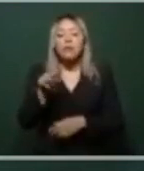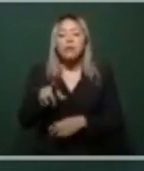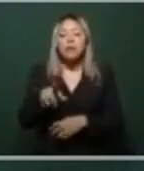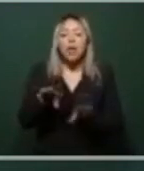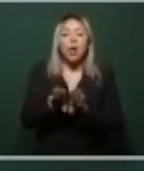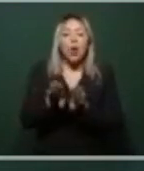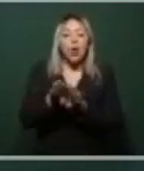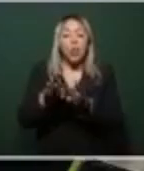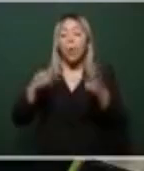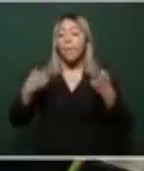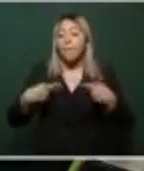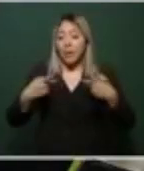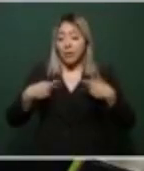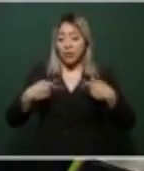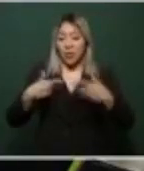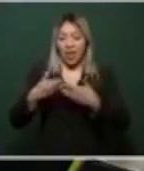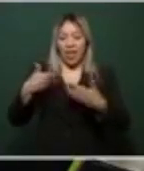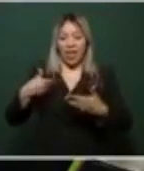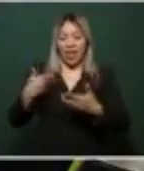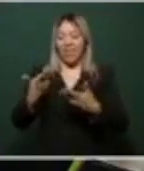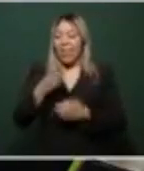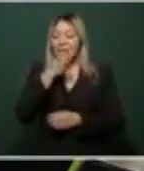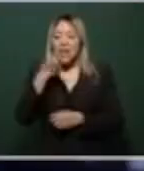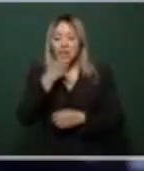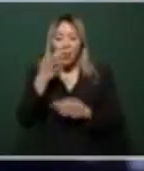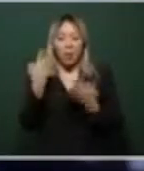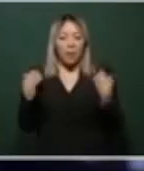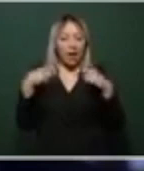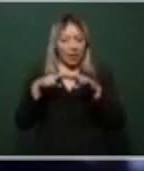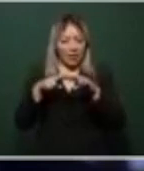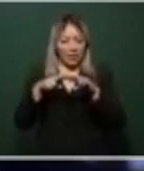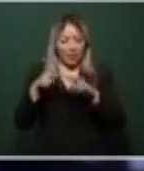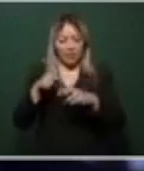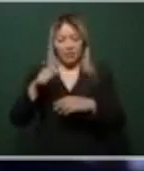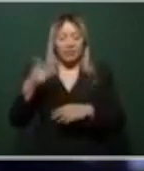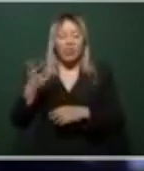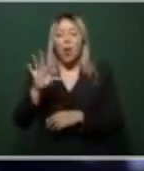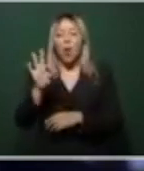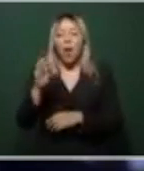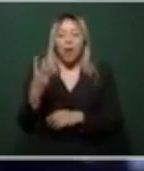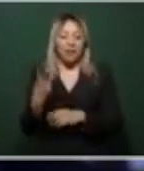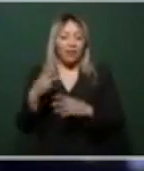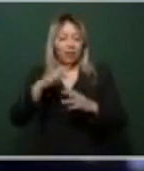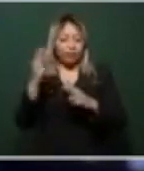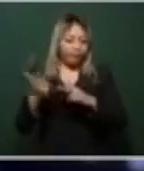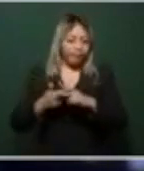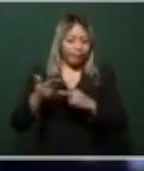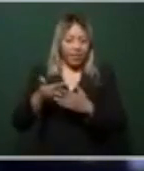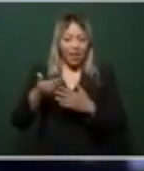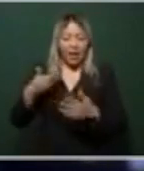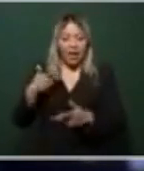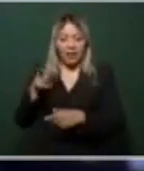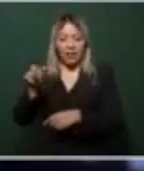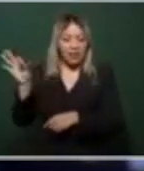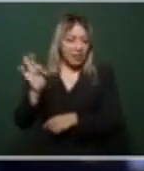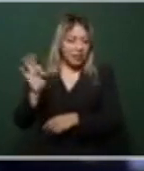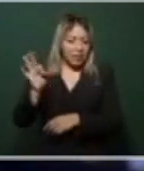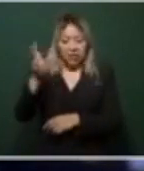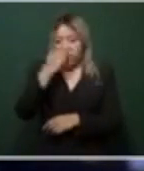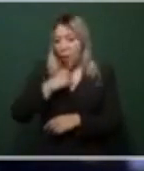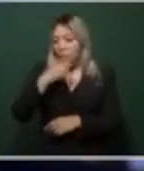caso de los normalistas, ¿usted ya tuvo contacto con los padres de familia después de que, pues bueno, Murillo Caram era como que la figura de el malo de la